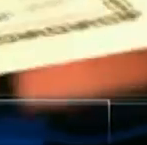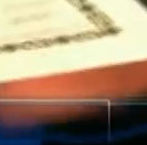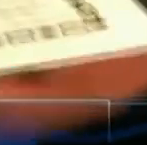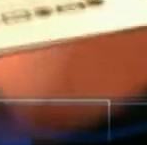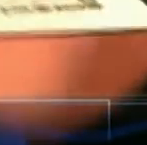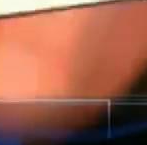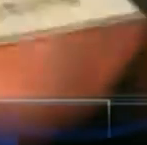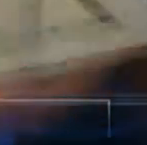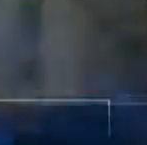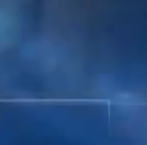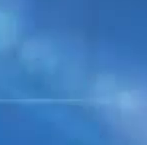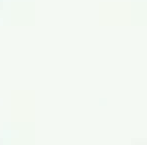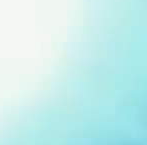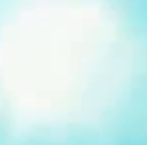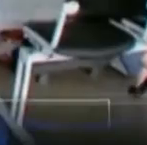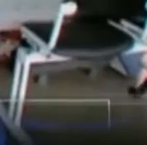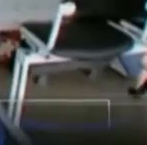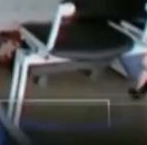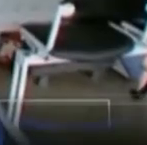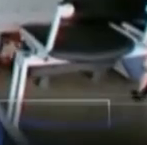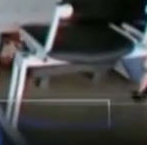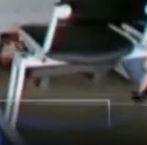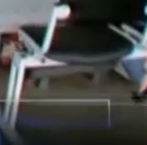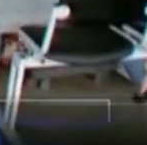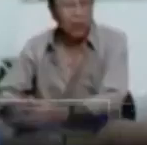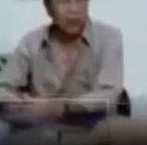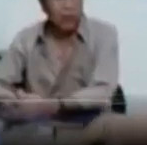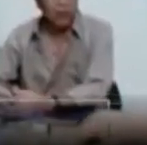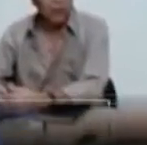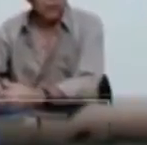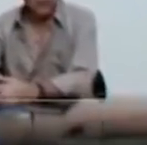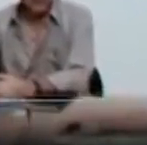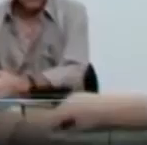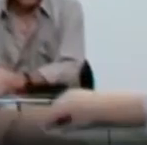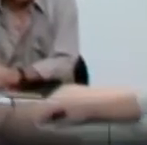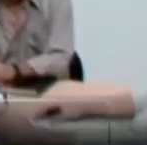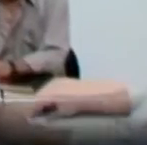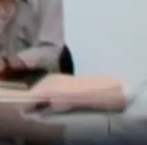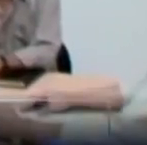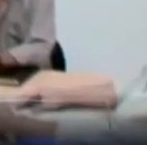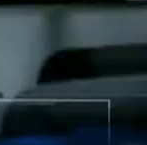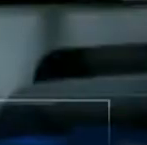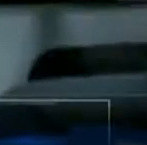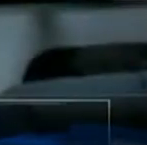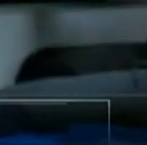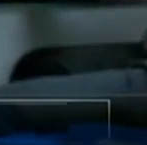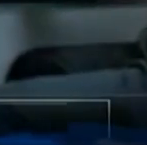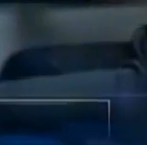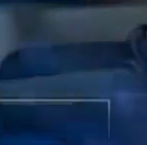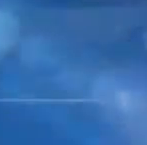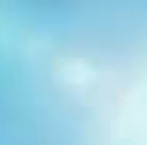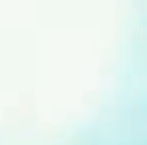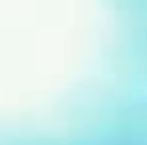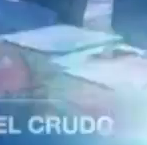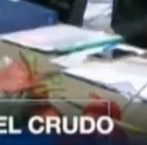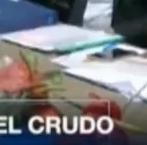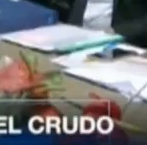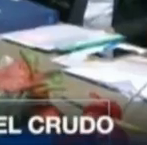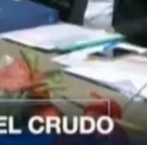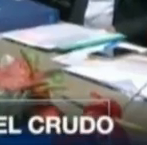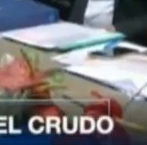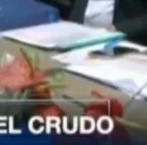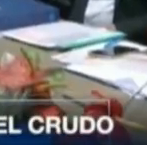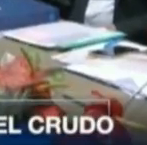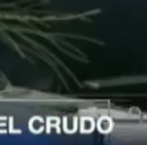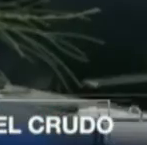los últimos 10 años el ies ha desembolsado 27 millones por concepto de seguros de desempleo en el ecuador países